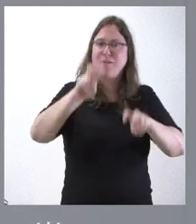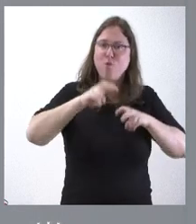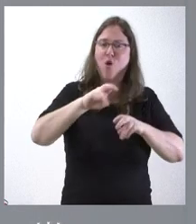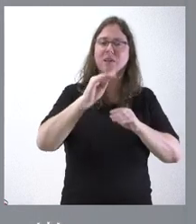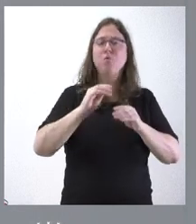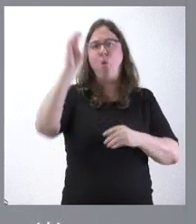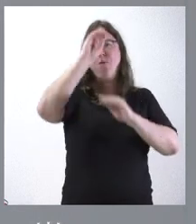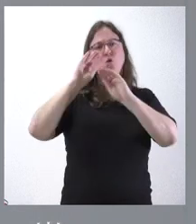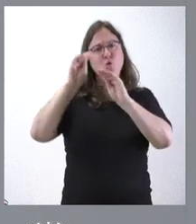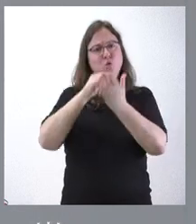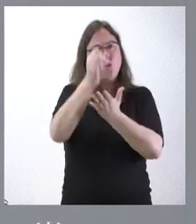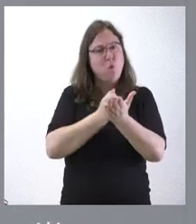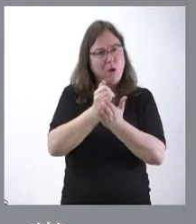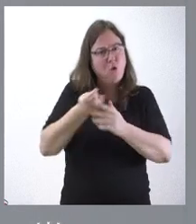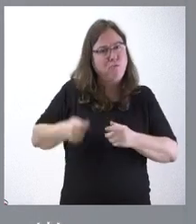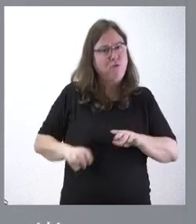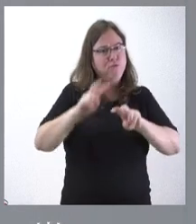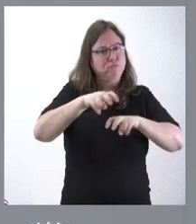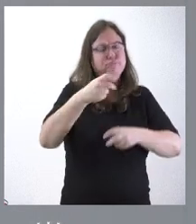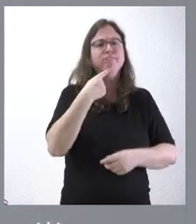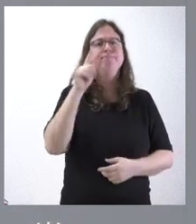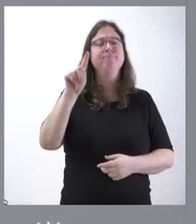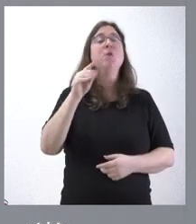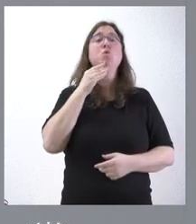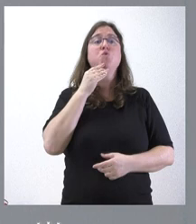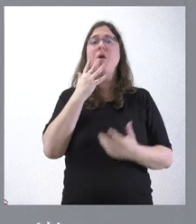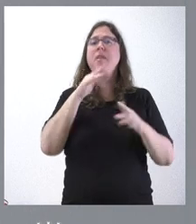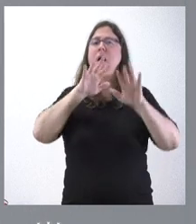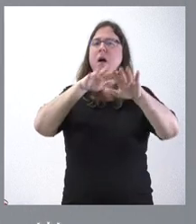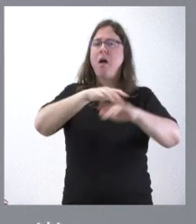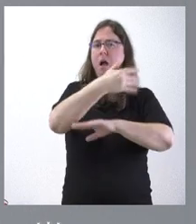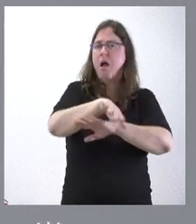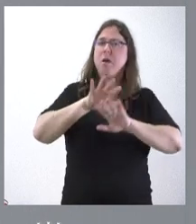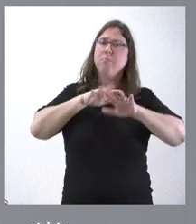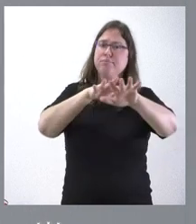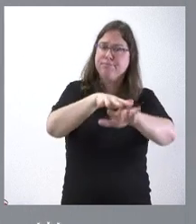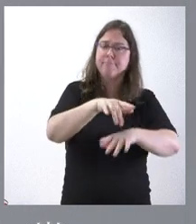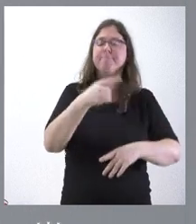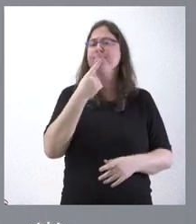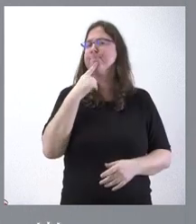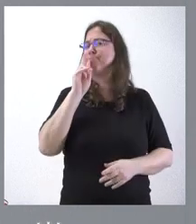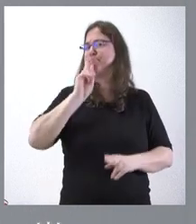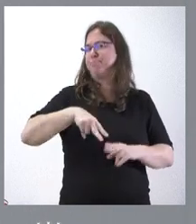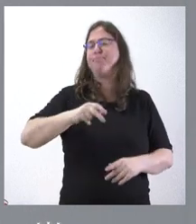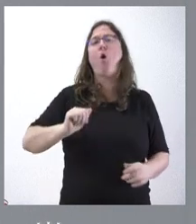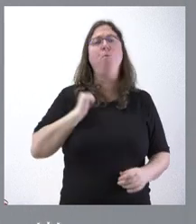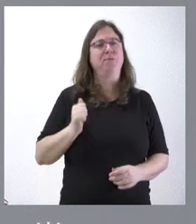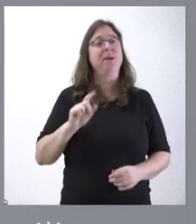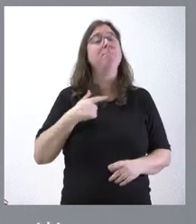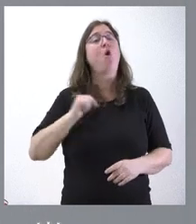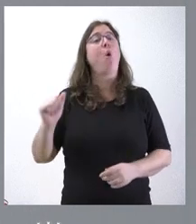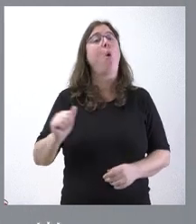agricultores la posición a través de las manifestaciones en la calle pues es una oportunidad pero también es la oportunidad